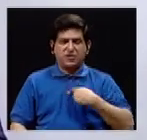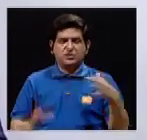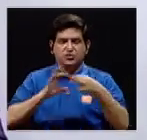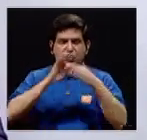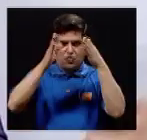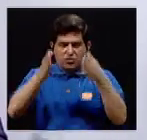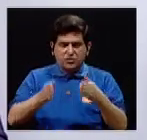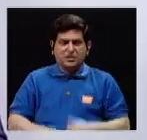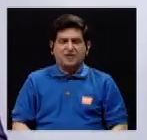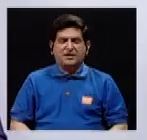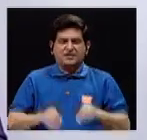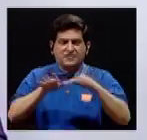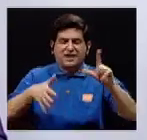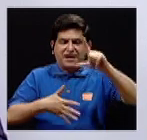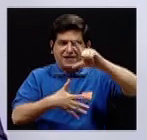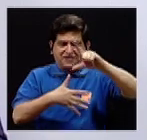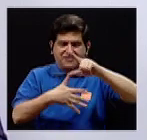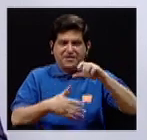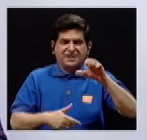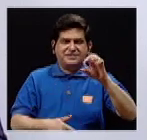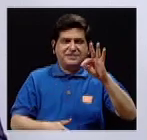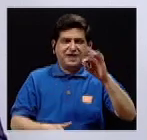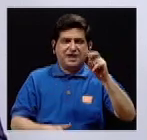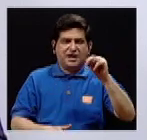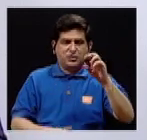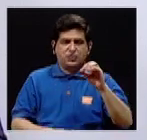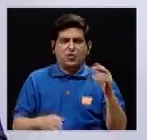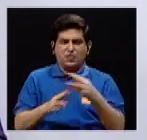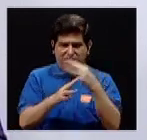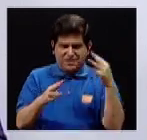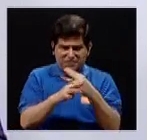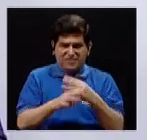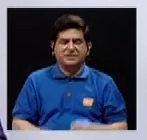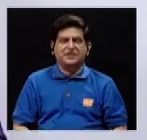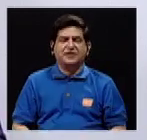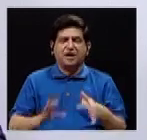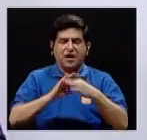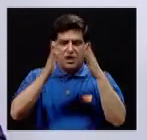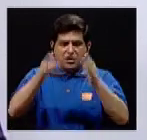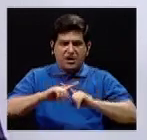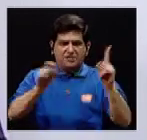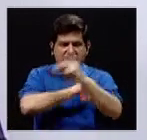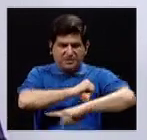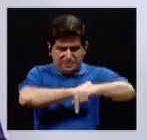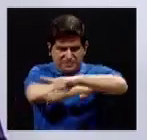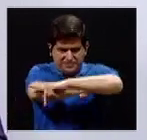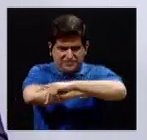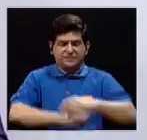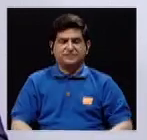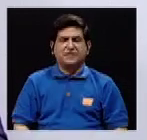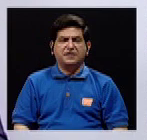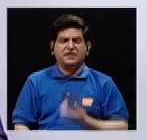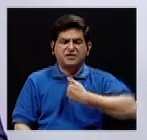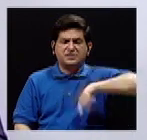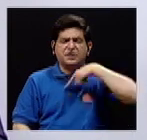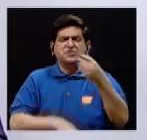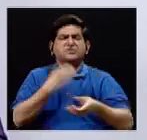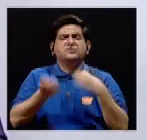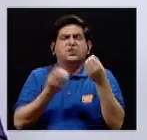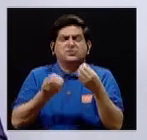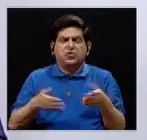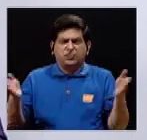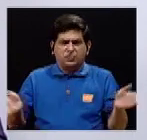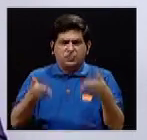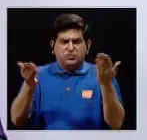capítulo de la red latinoamericana de etnomatemática hay coordinadores en algunos países y lo que hacemos